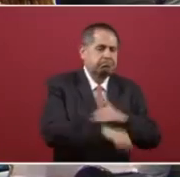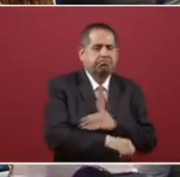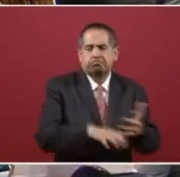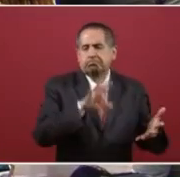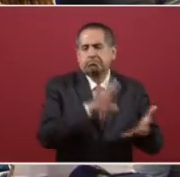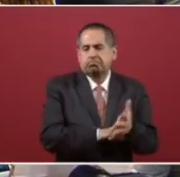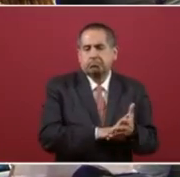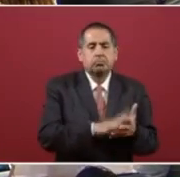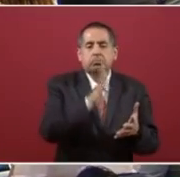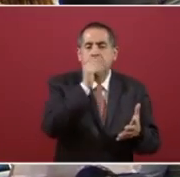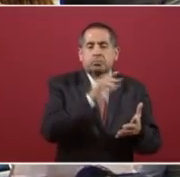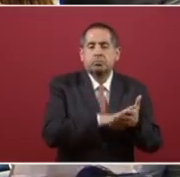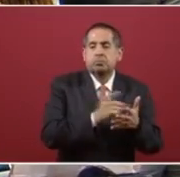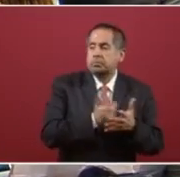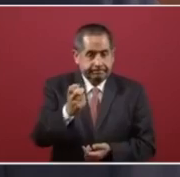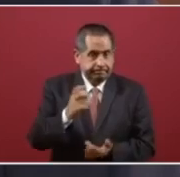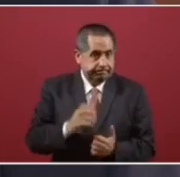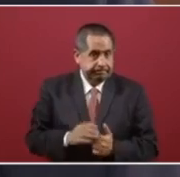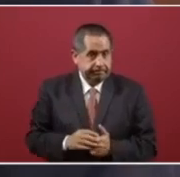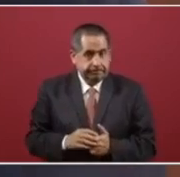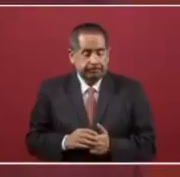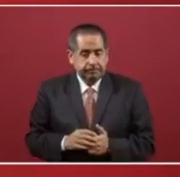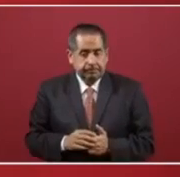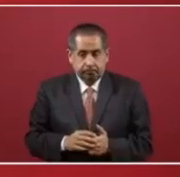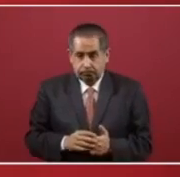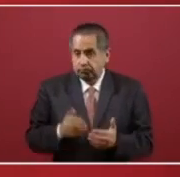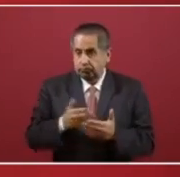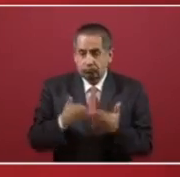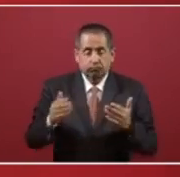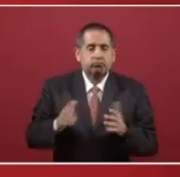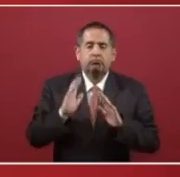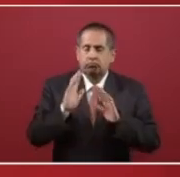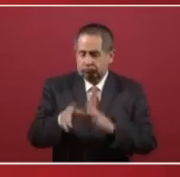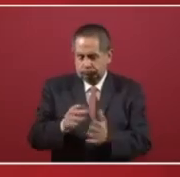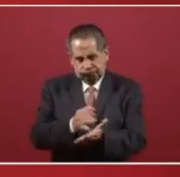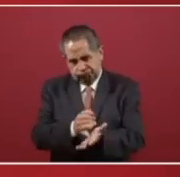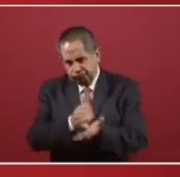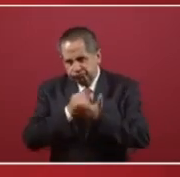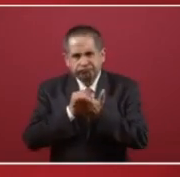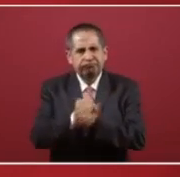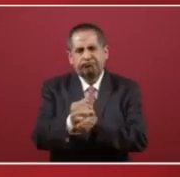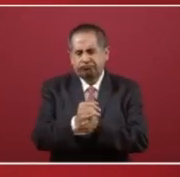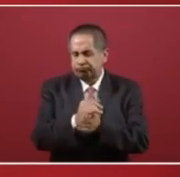porque queremos que haya democracia. Ahora se toma la decisión